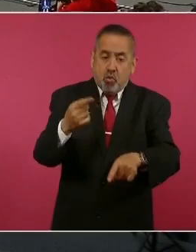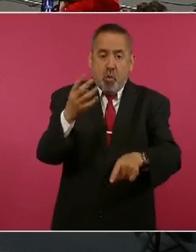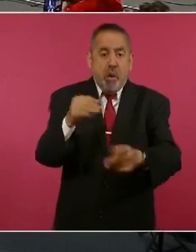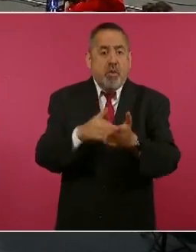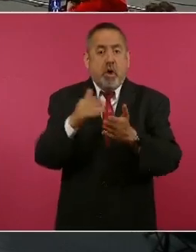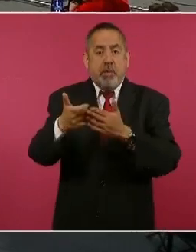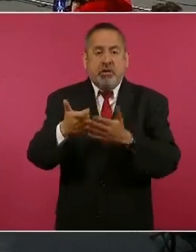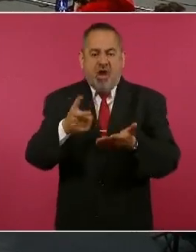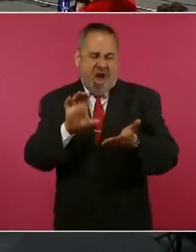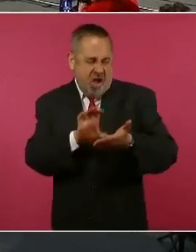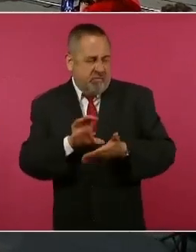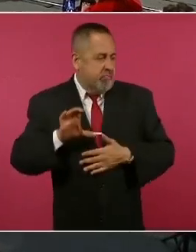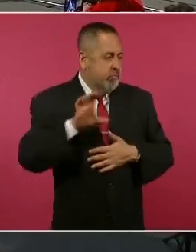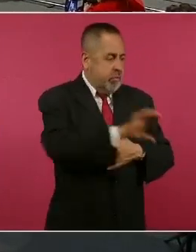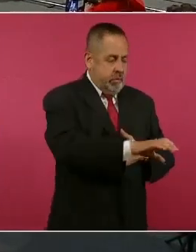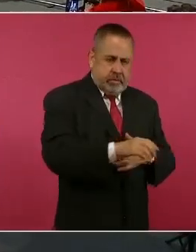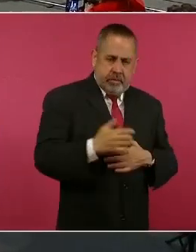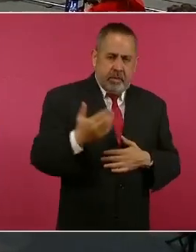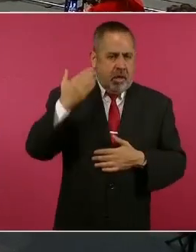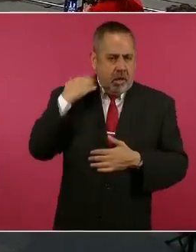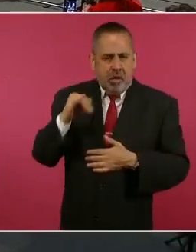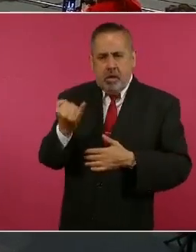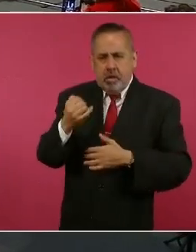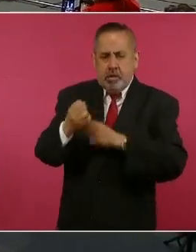pesos, esto en junio del